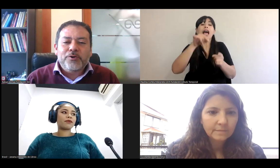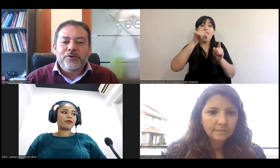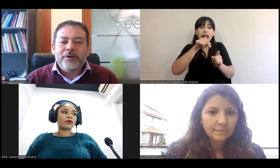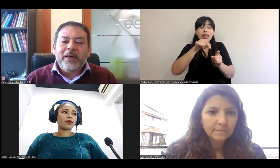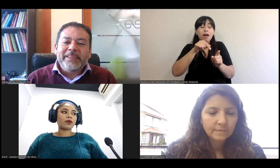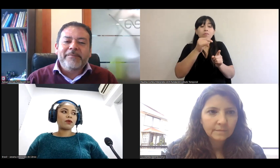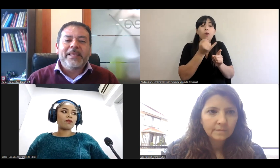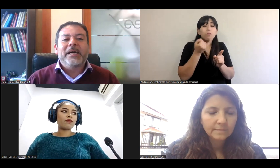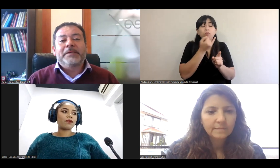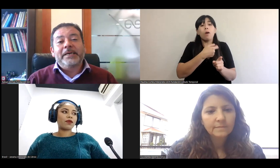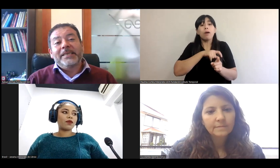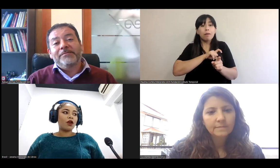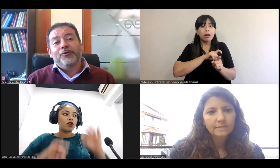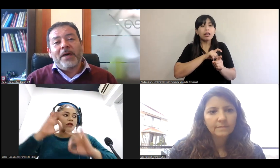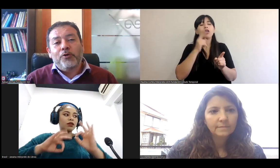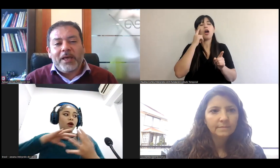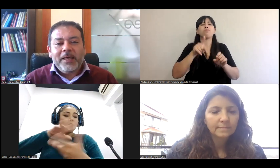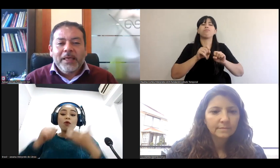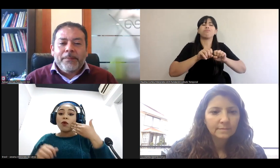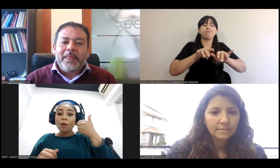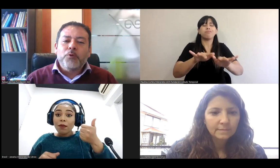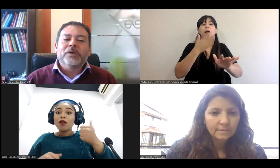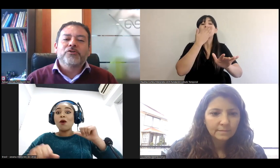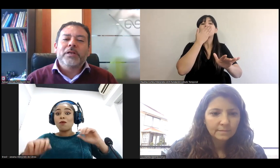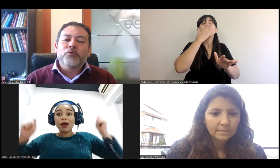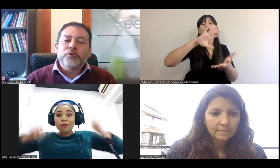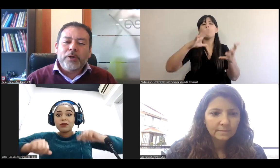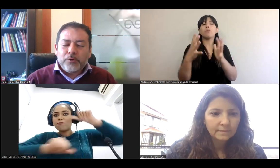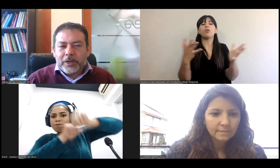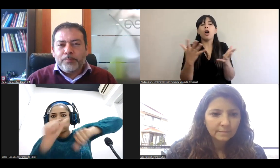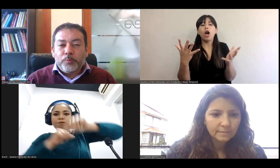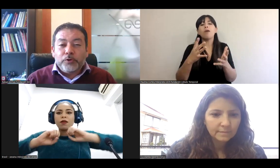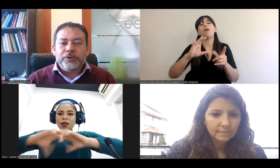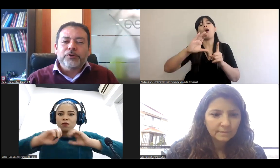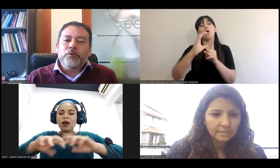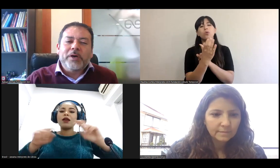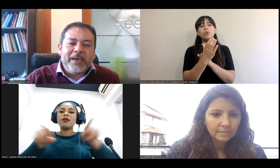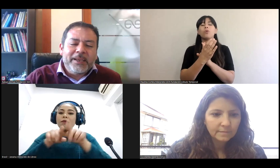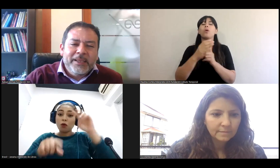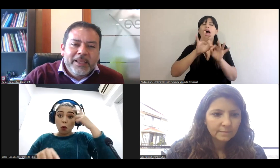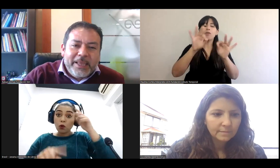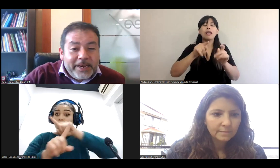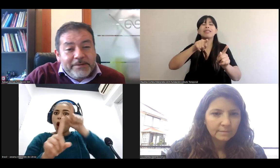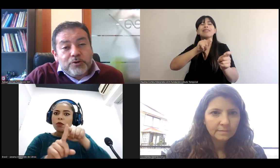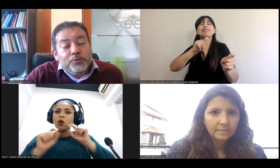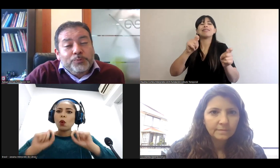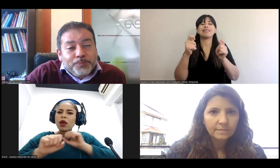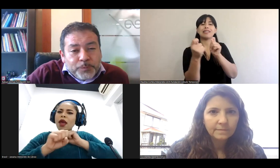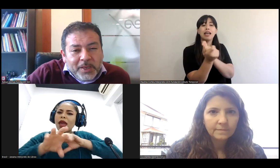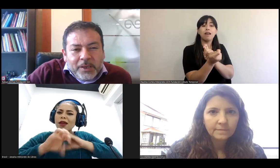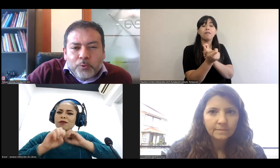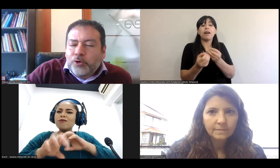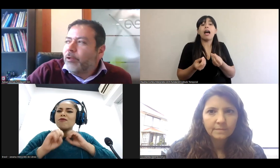mundo mejor a través de la capacidad transformadora de la educación y la cultura con el propósito de educar en el bien